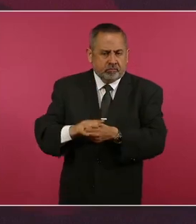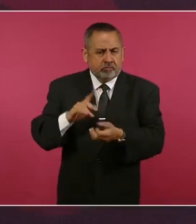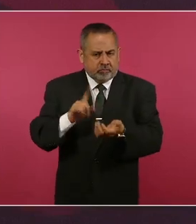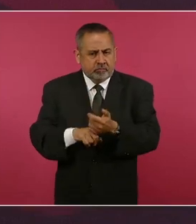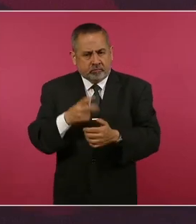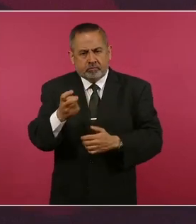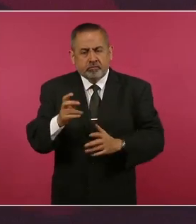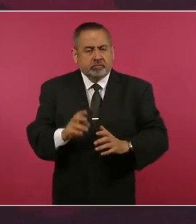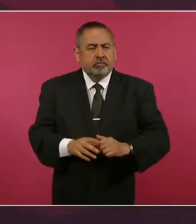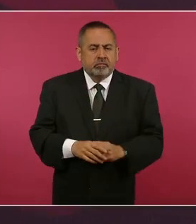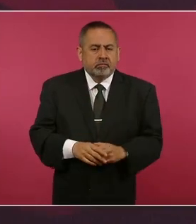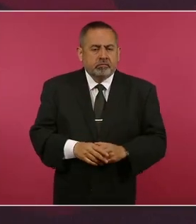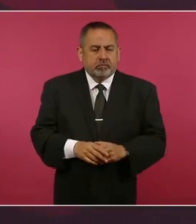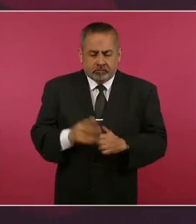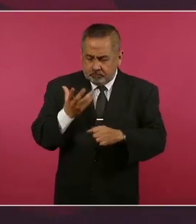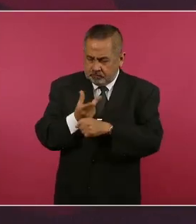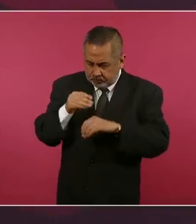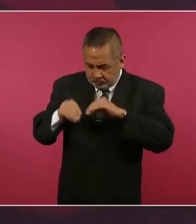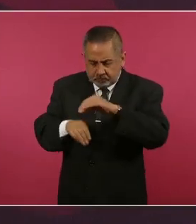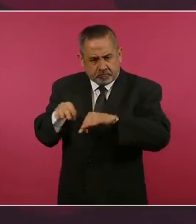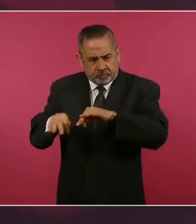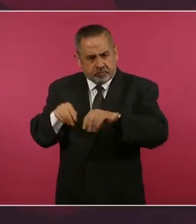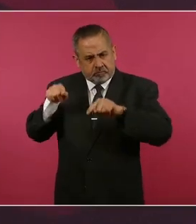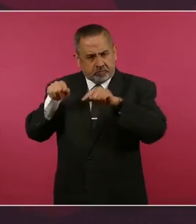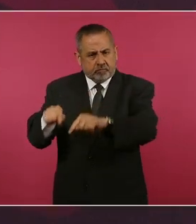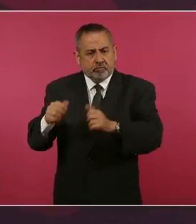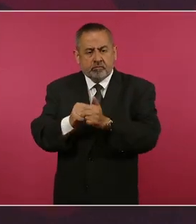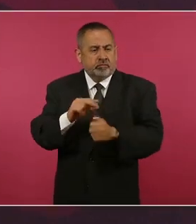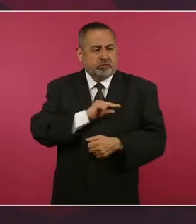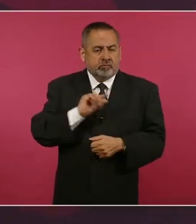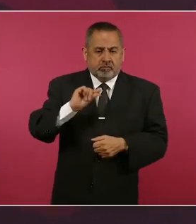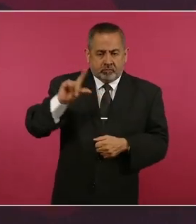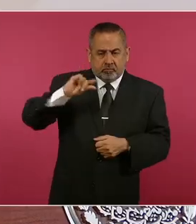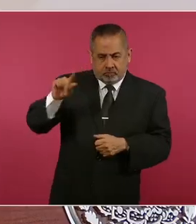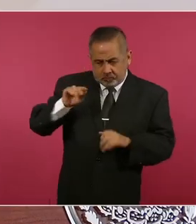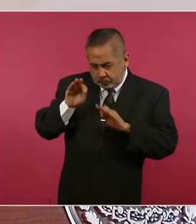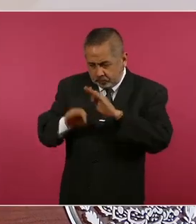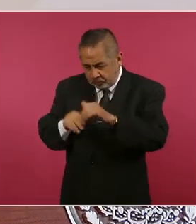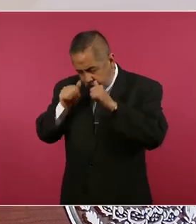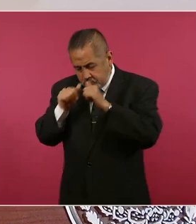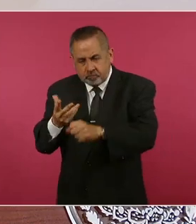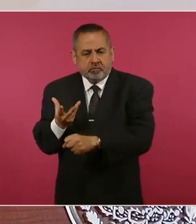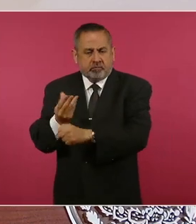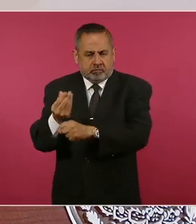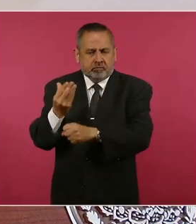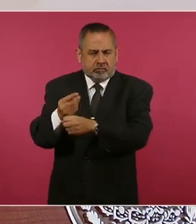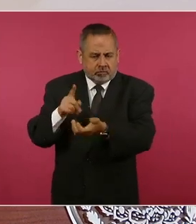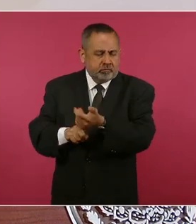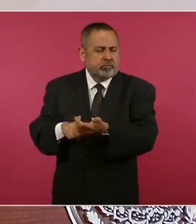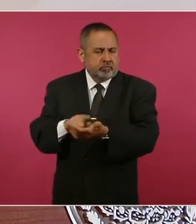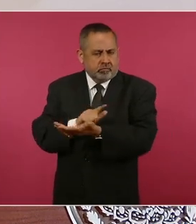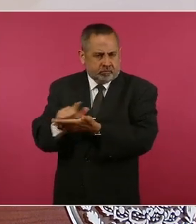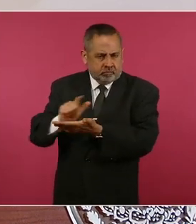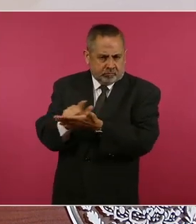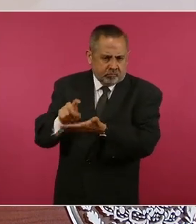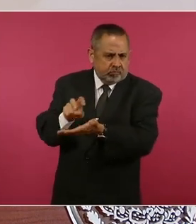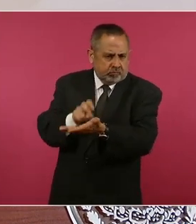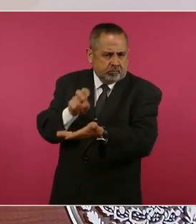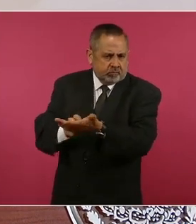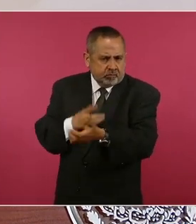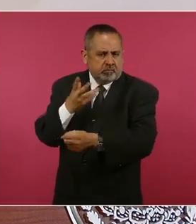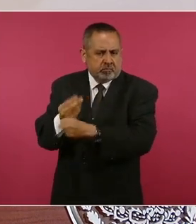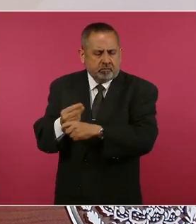Estamos trabajando en eso con especialistas para remediar la situación y